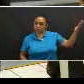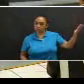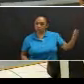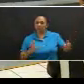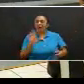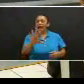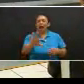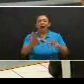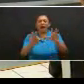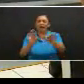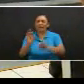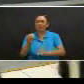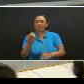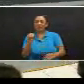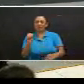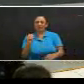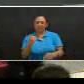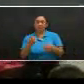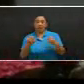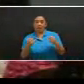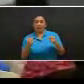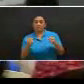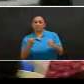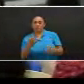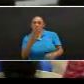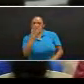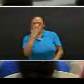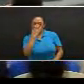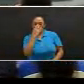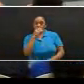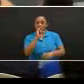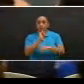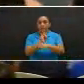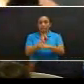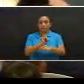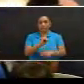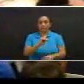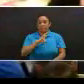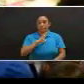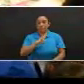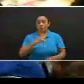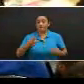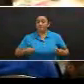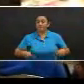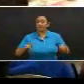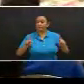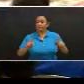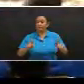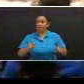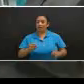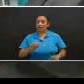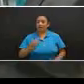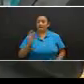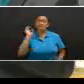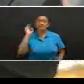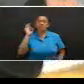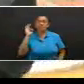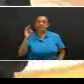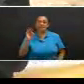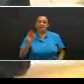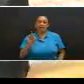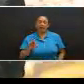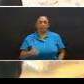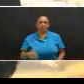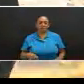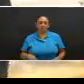Alguien comete un pecado en la iglesia y tiene un privilegio, sirve, es anciano, predica o algo, y